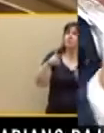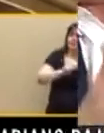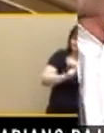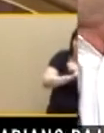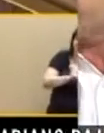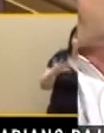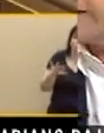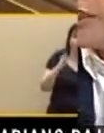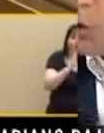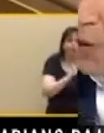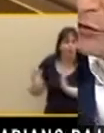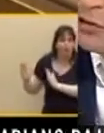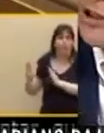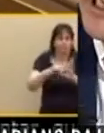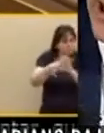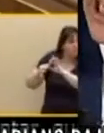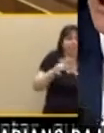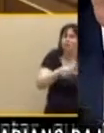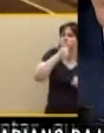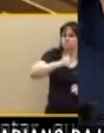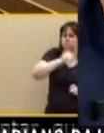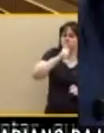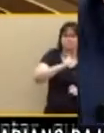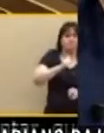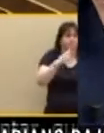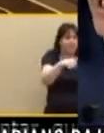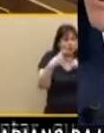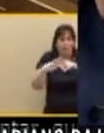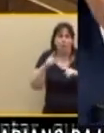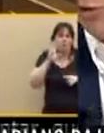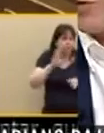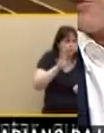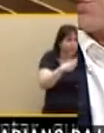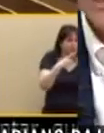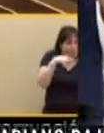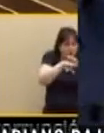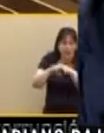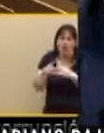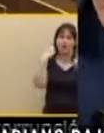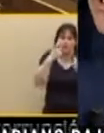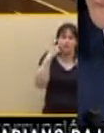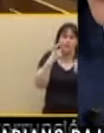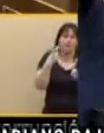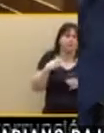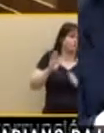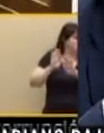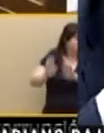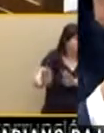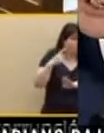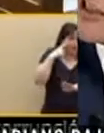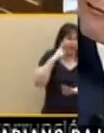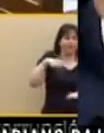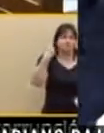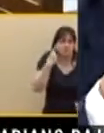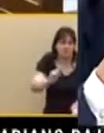gobiernos dejan de gobernar cuando se le retira la confianza bien porque se le retira la cámara moción de censura constructiva bien porque se le retira el pueblo y ni se